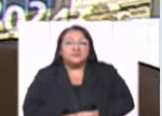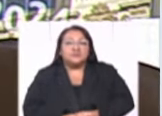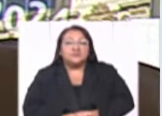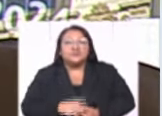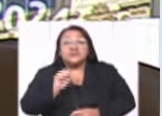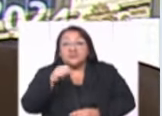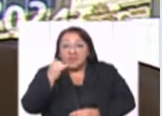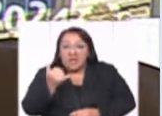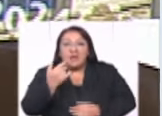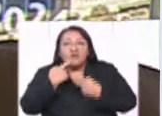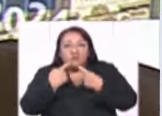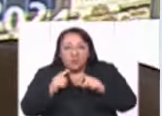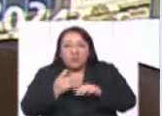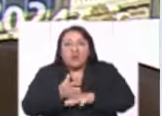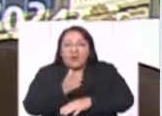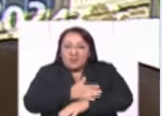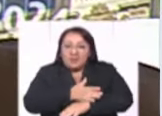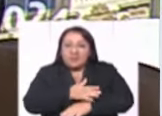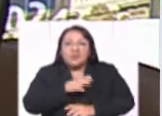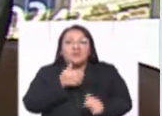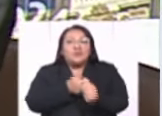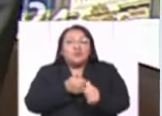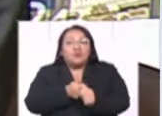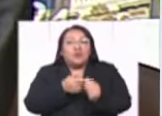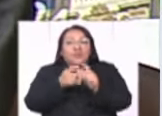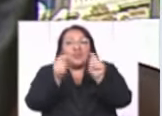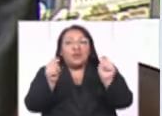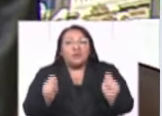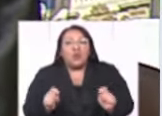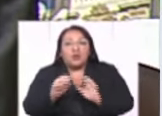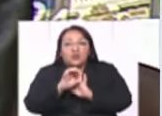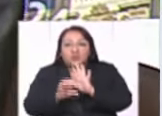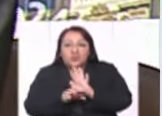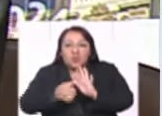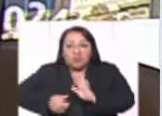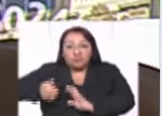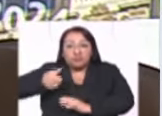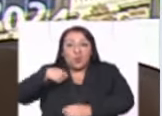existe ya un pronunciamiento del mismo Tribunal Constitucional